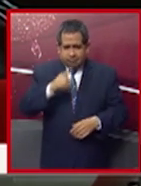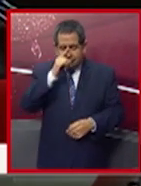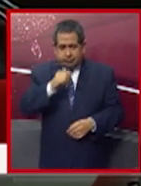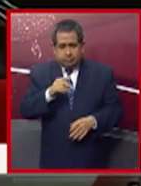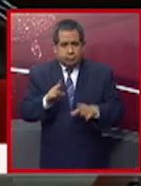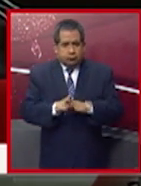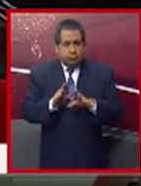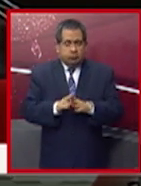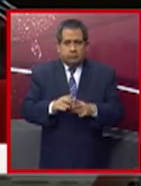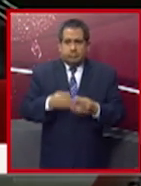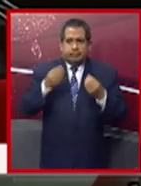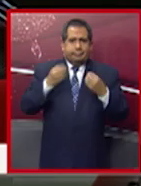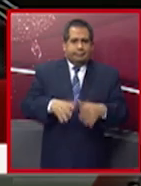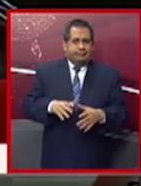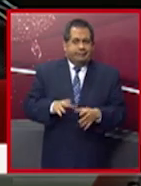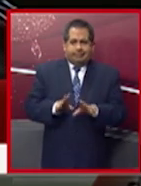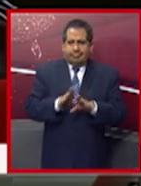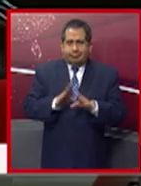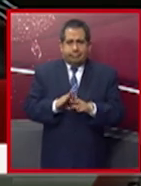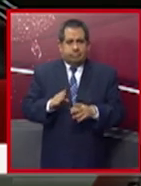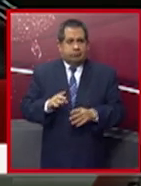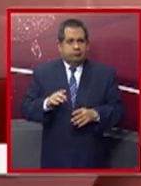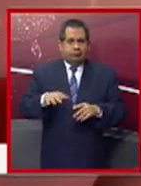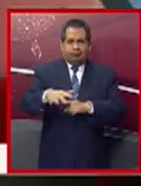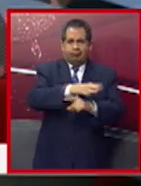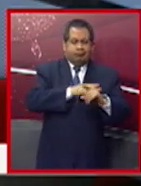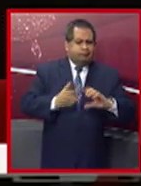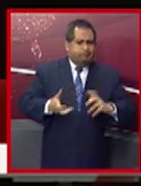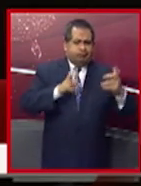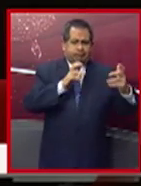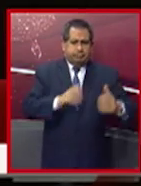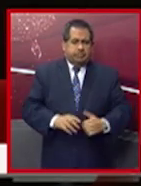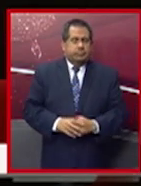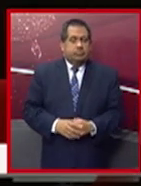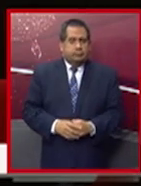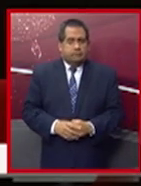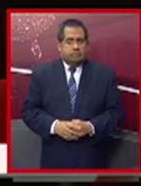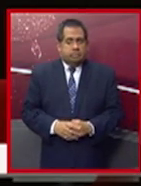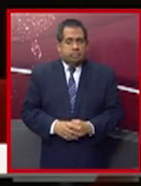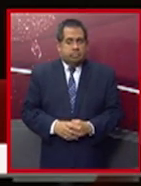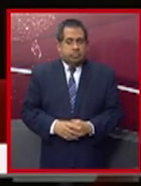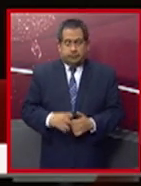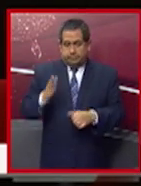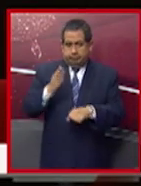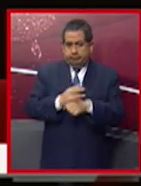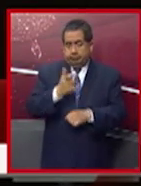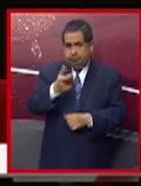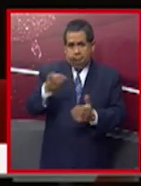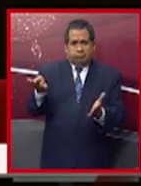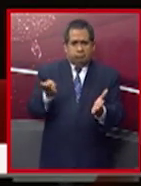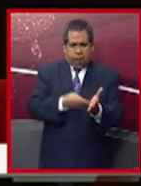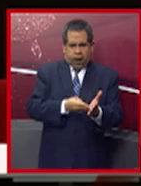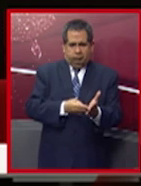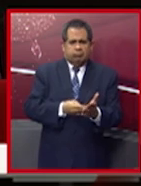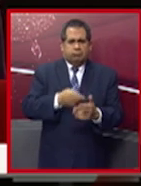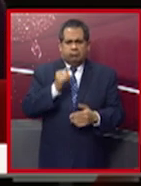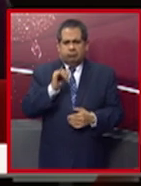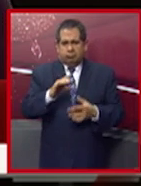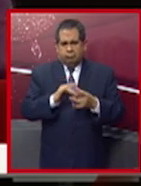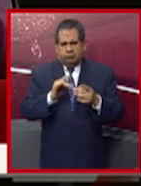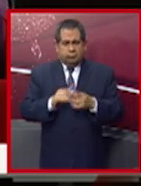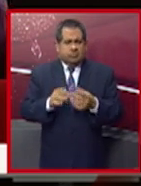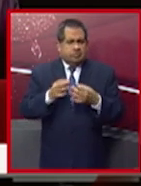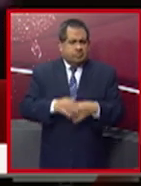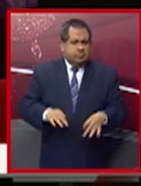en riesgo la estabilidad y el equilibrio ecológico. Establecer sanciones monetarias como instrumento